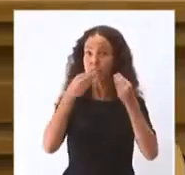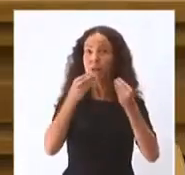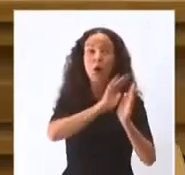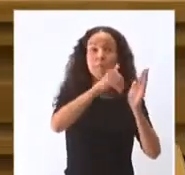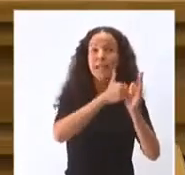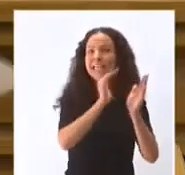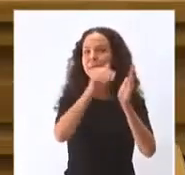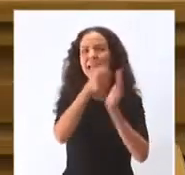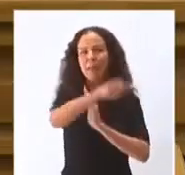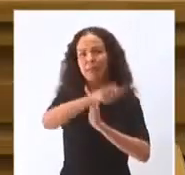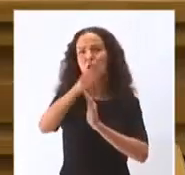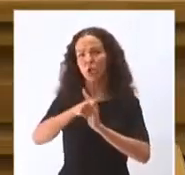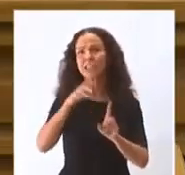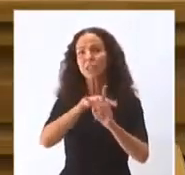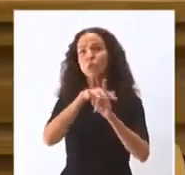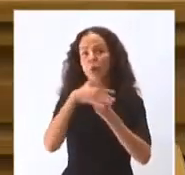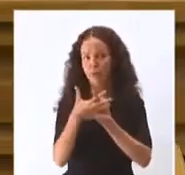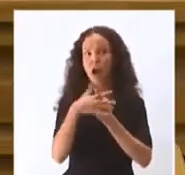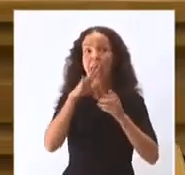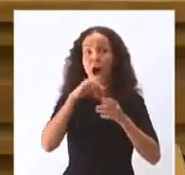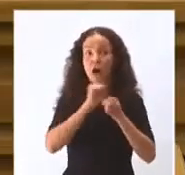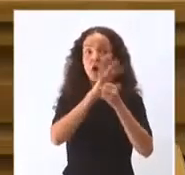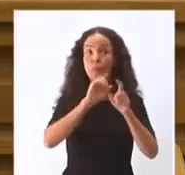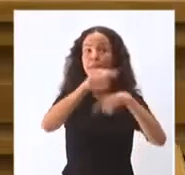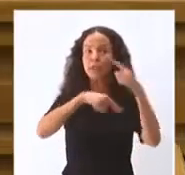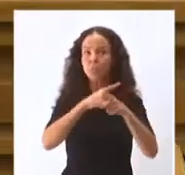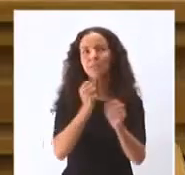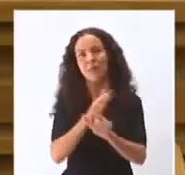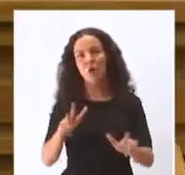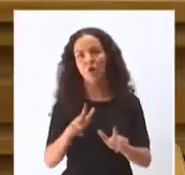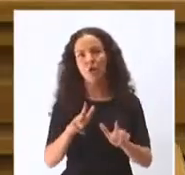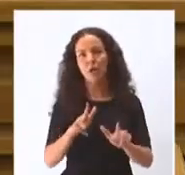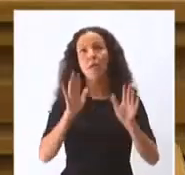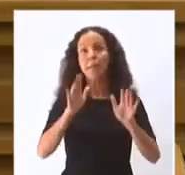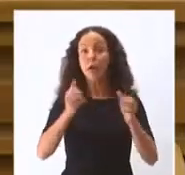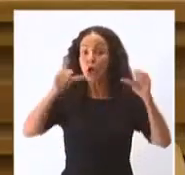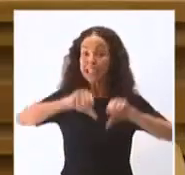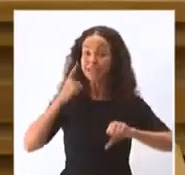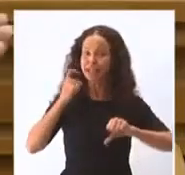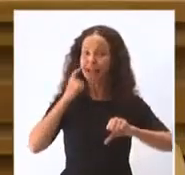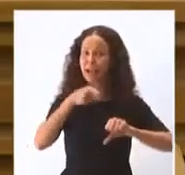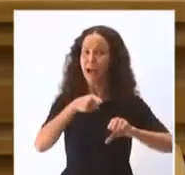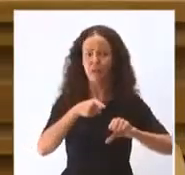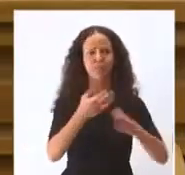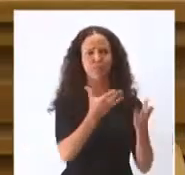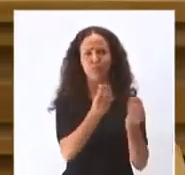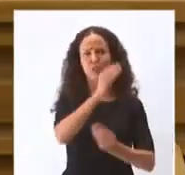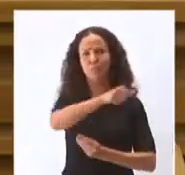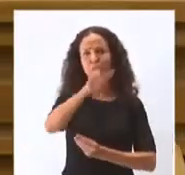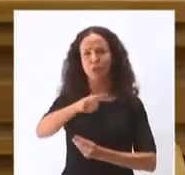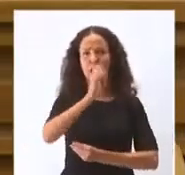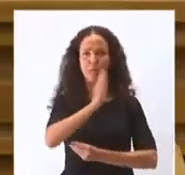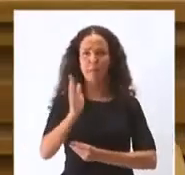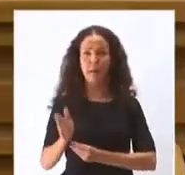están en esa situación tras el cob y más todavía pero evidentemente tras la crisis financiera muchísimas una parte sustancial la hemos recuperado